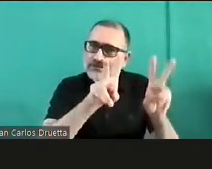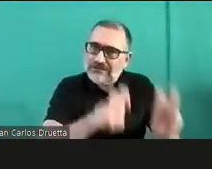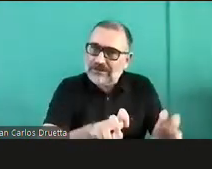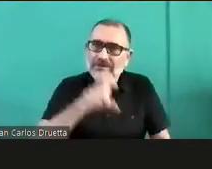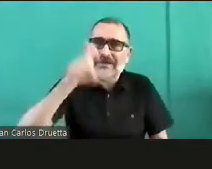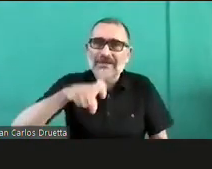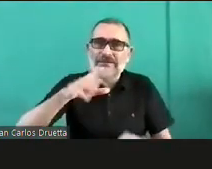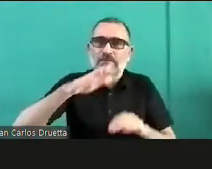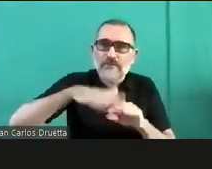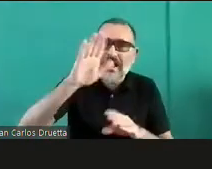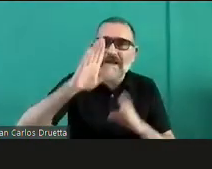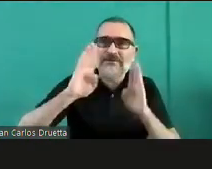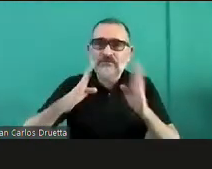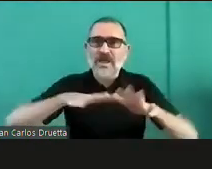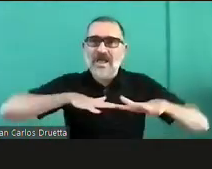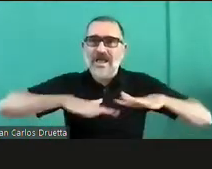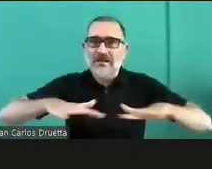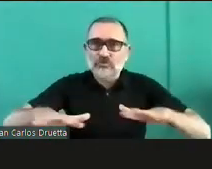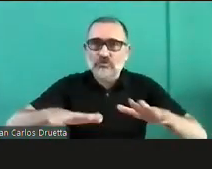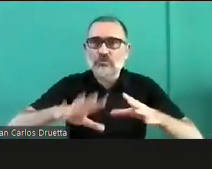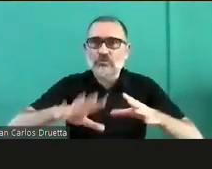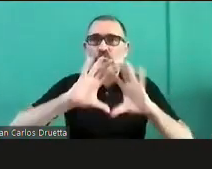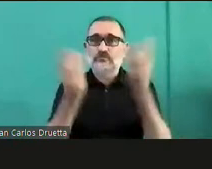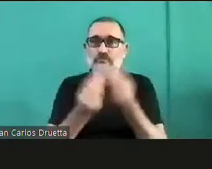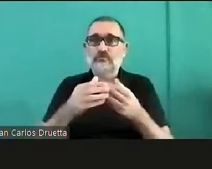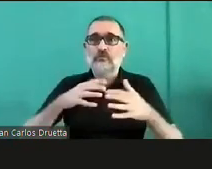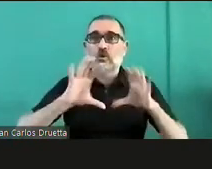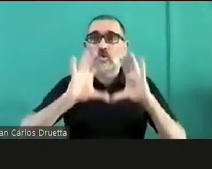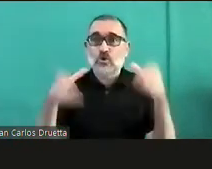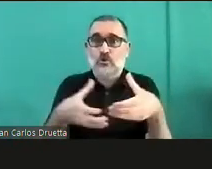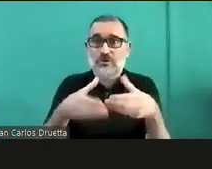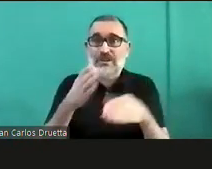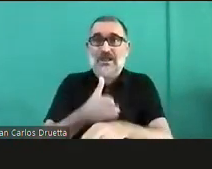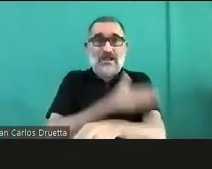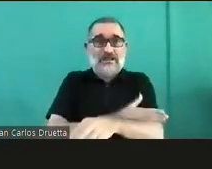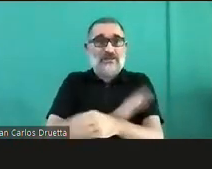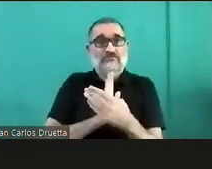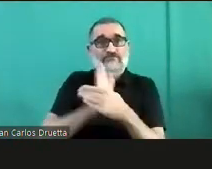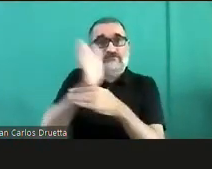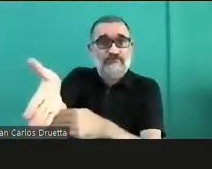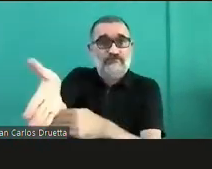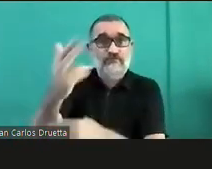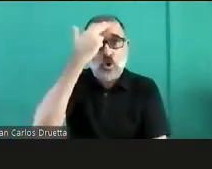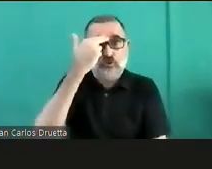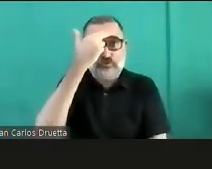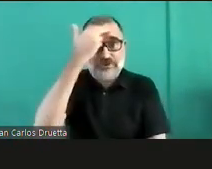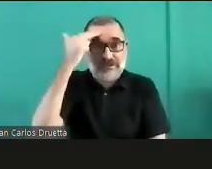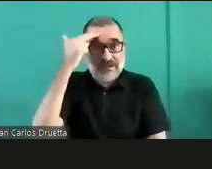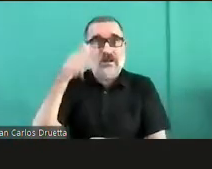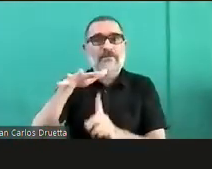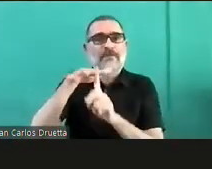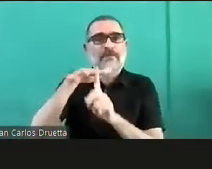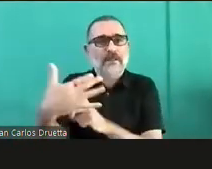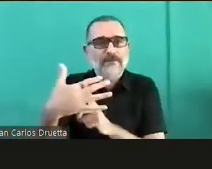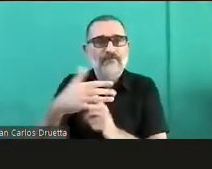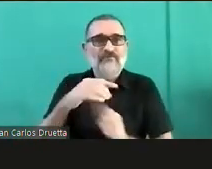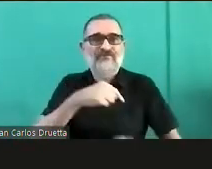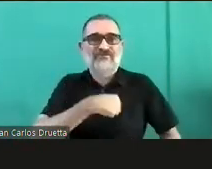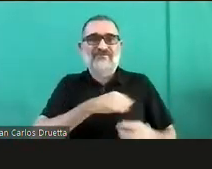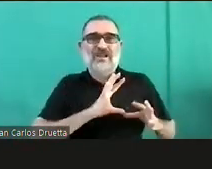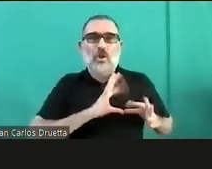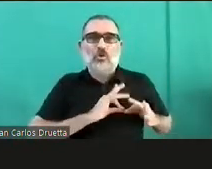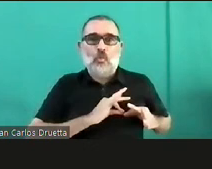cada vez más agresivas dirigidas a modificación de los ambientes con un claro de